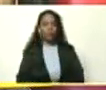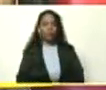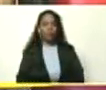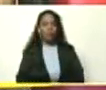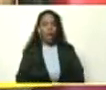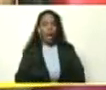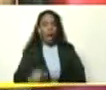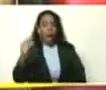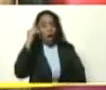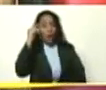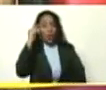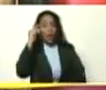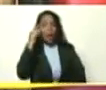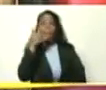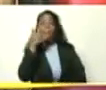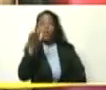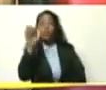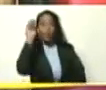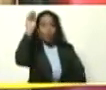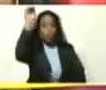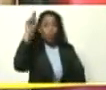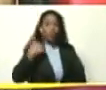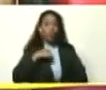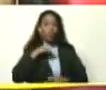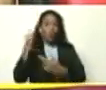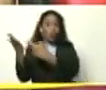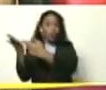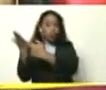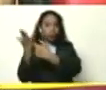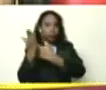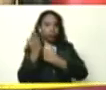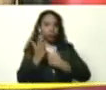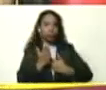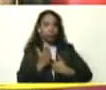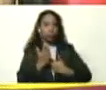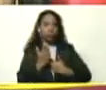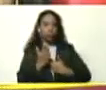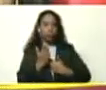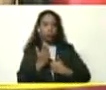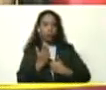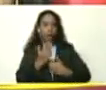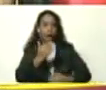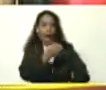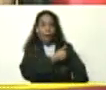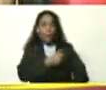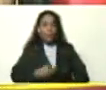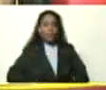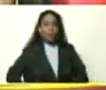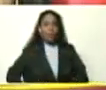En los días que están por venir estaremos recibiendo al presidente